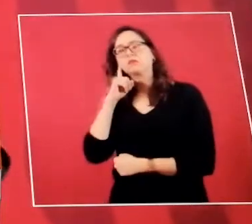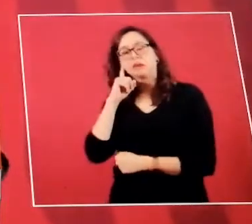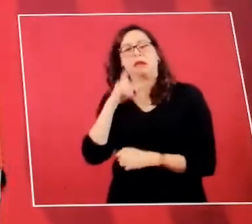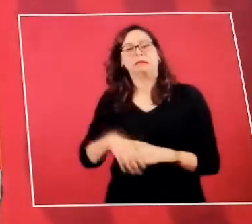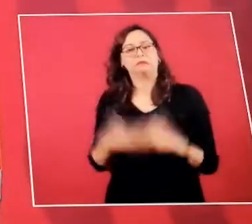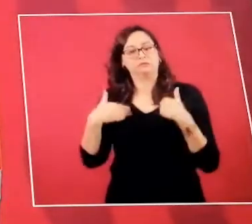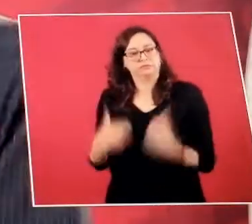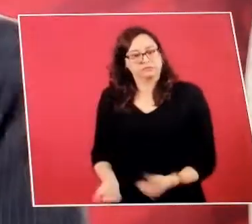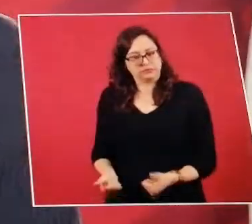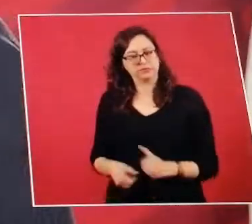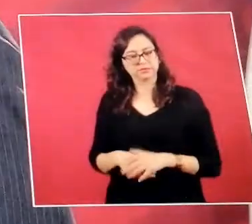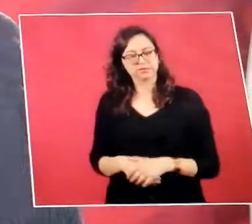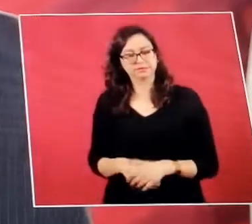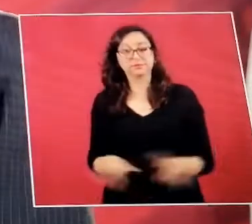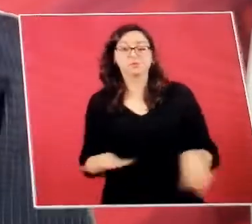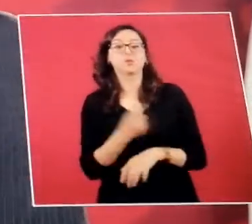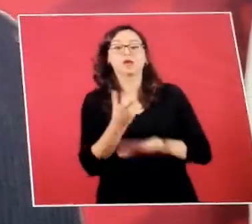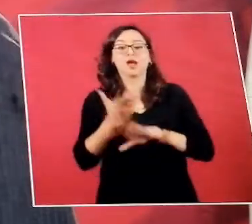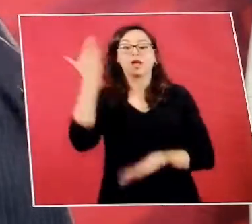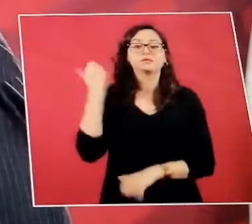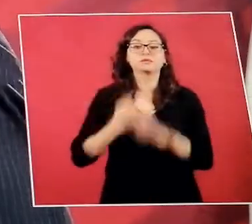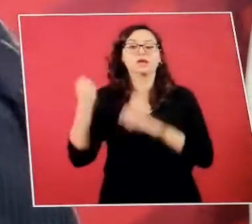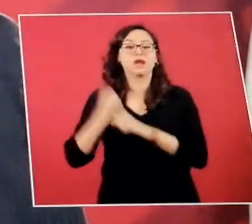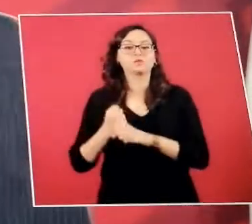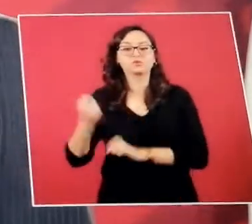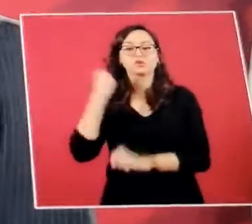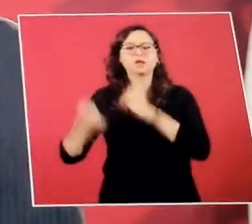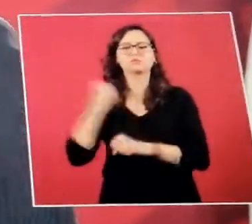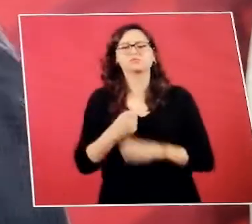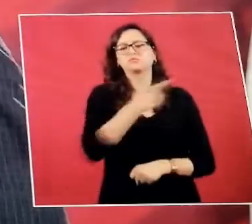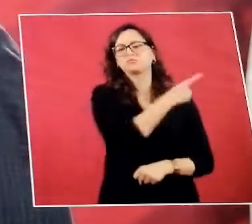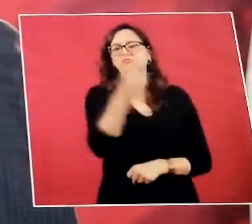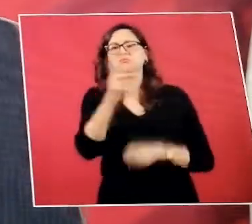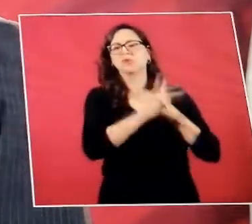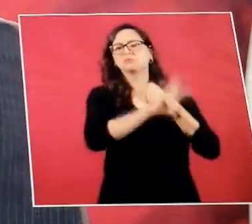Porque pasaron muchos años y entraban a México